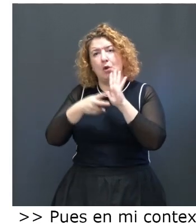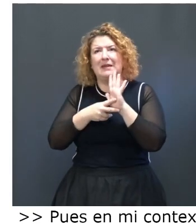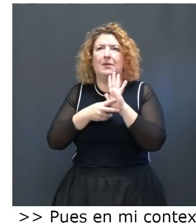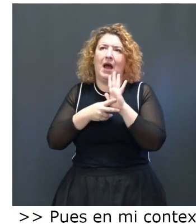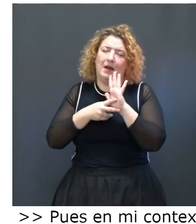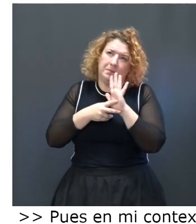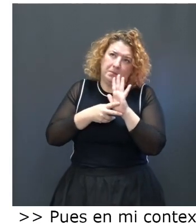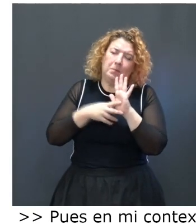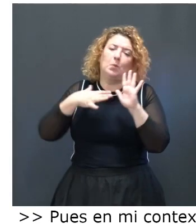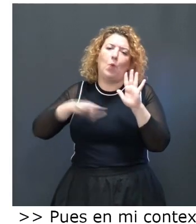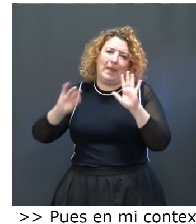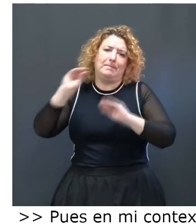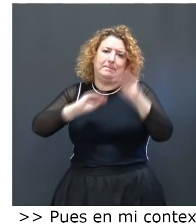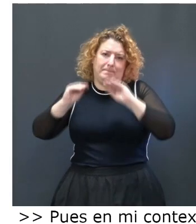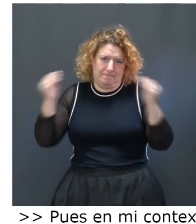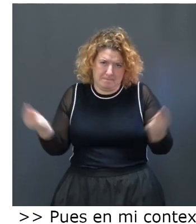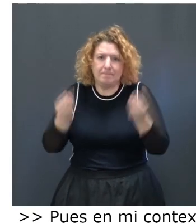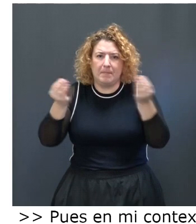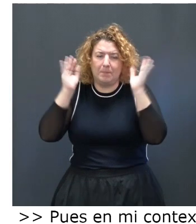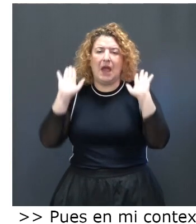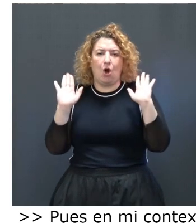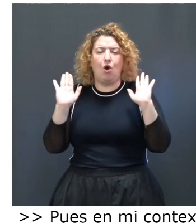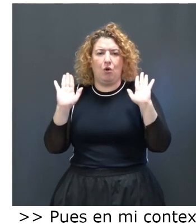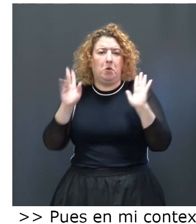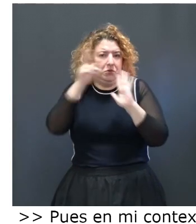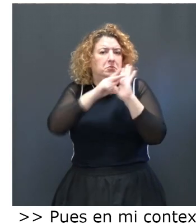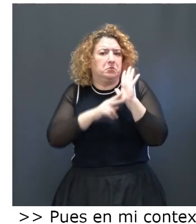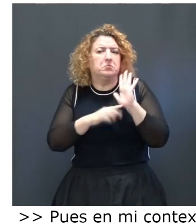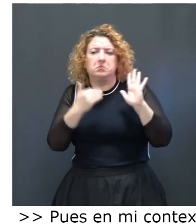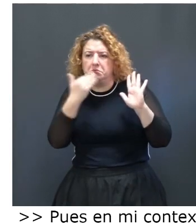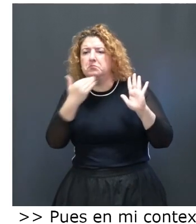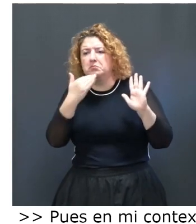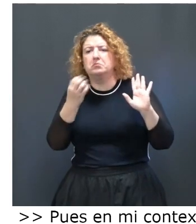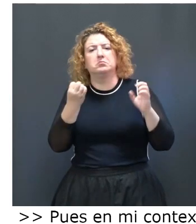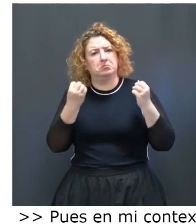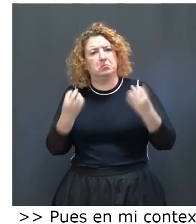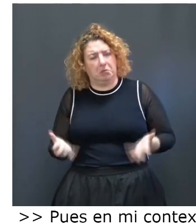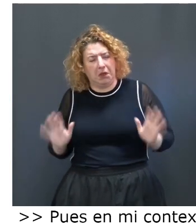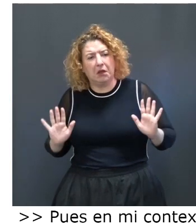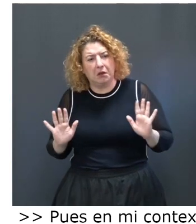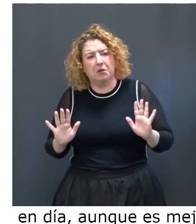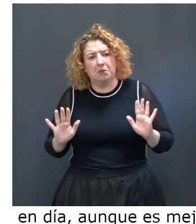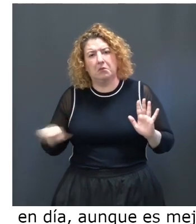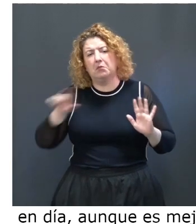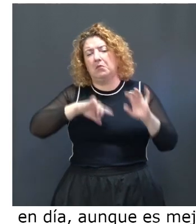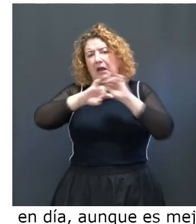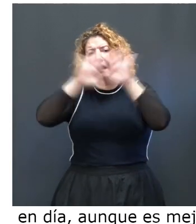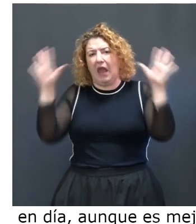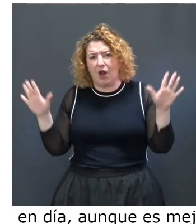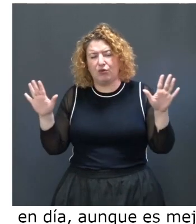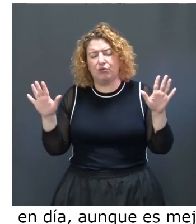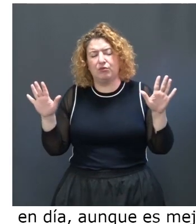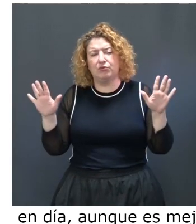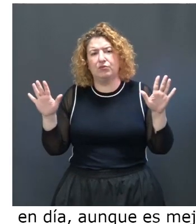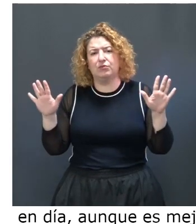mejorable, no supone una barrera. O sea, la normativa está bastante respaldada y bastante clara en estos campos,